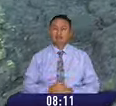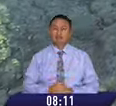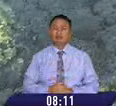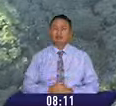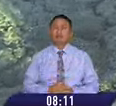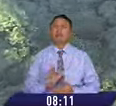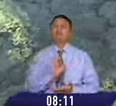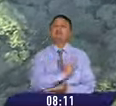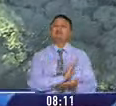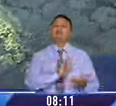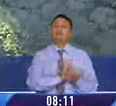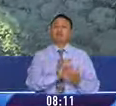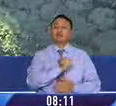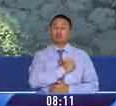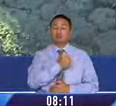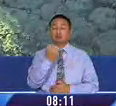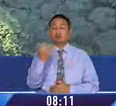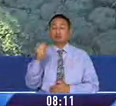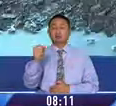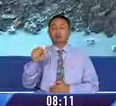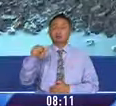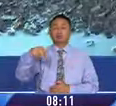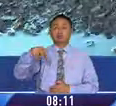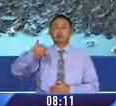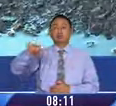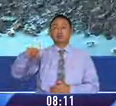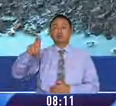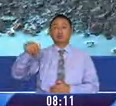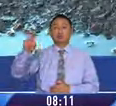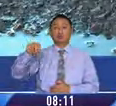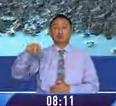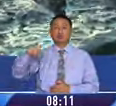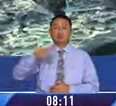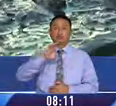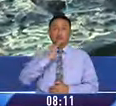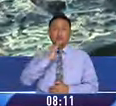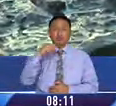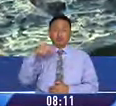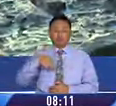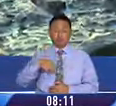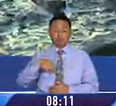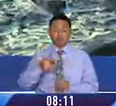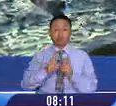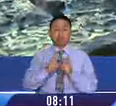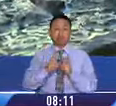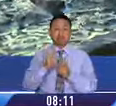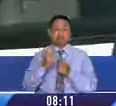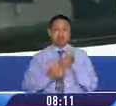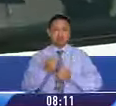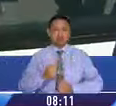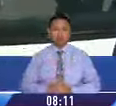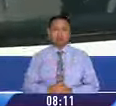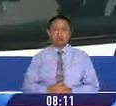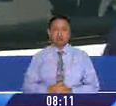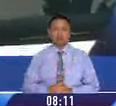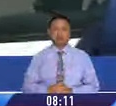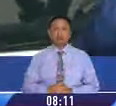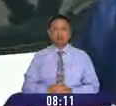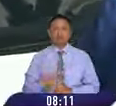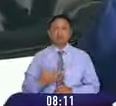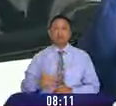En el barrio tradicional de San Juan, en el centro de Quito, una fuga de agua es el dolor de cabeza de los vecinos. Hace